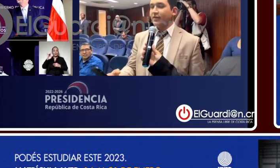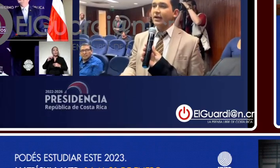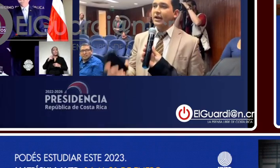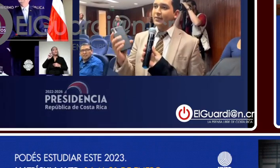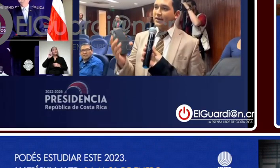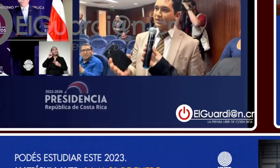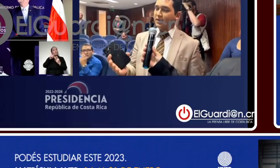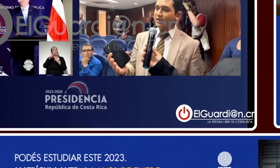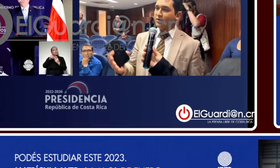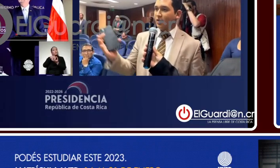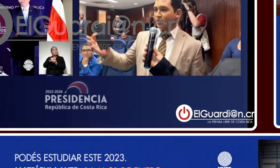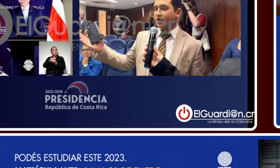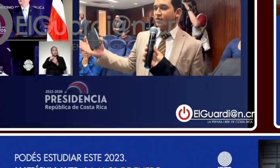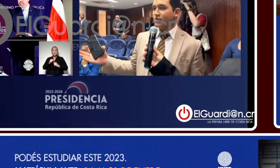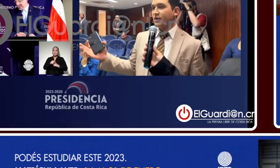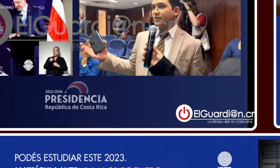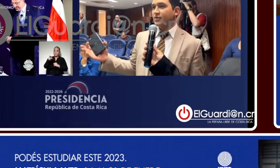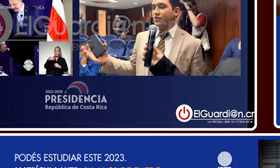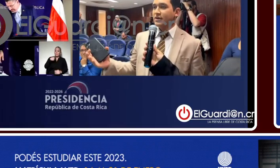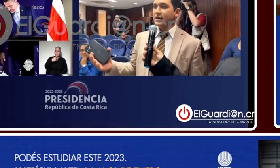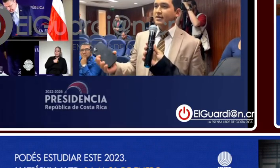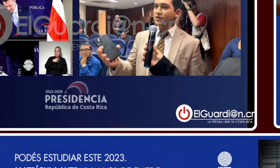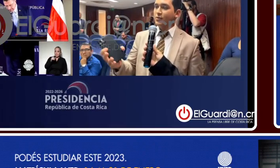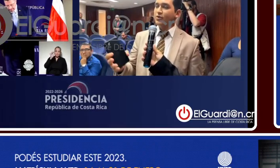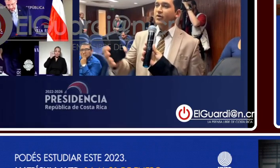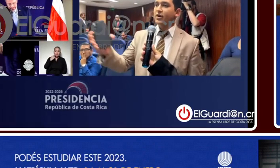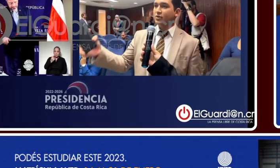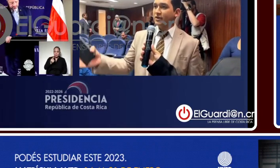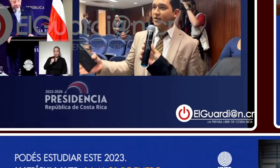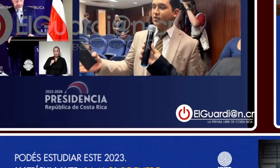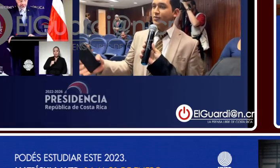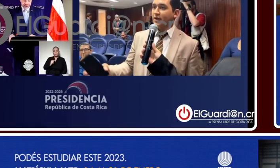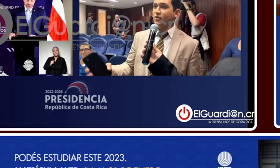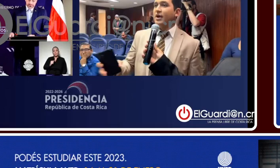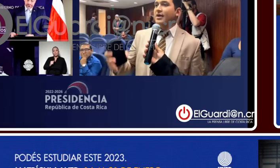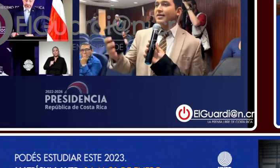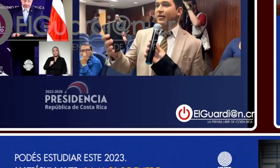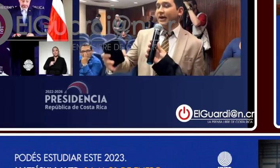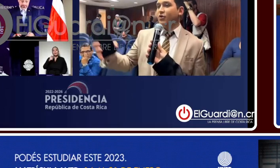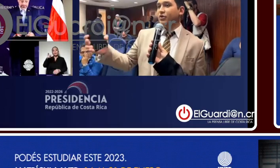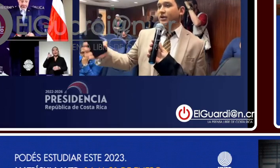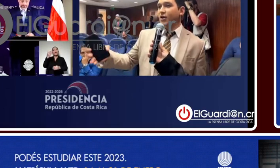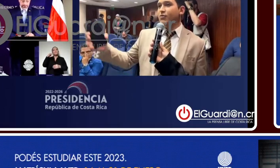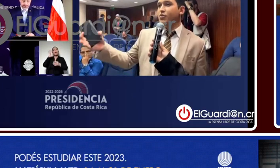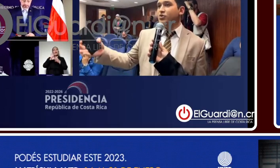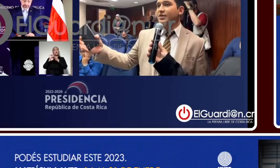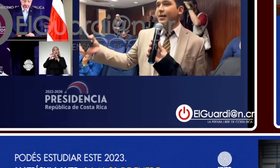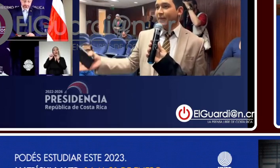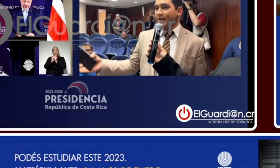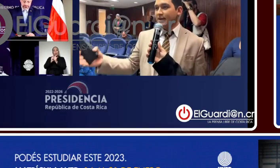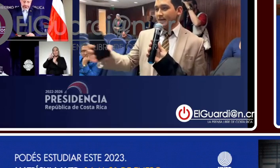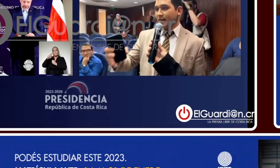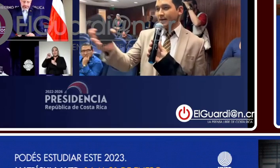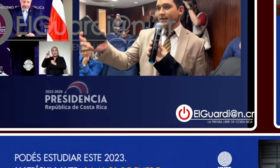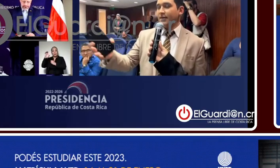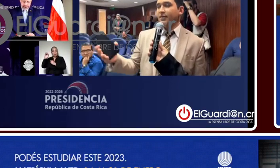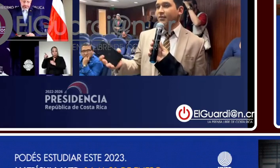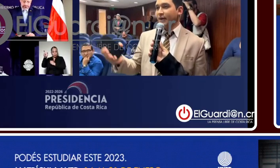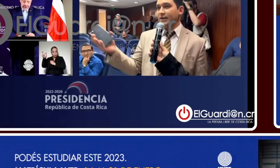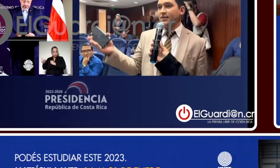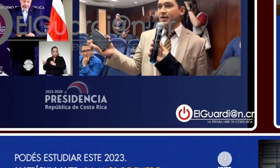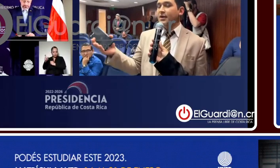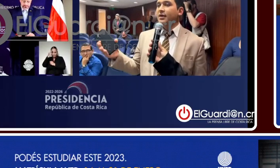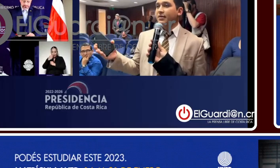dos dudas. La ministra dijo en alguna de sus intervenciones que así como se había coordinado con Piero, se habían coordinado muchas campañas en aras de